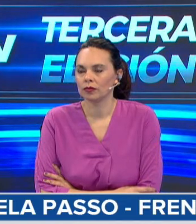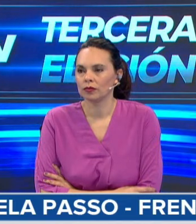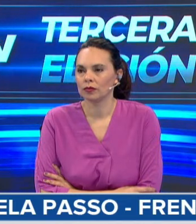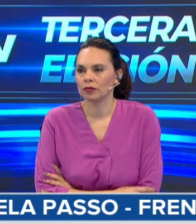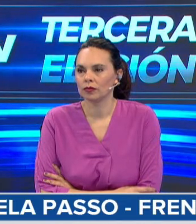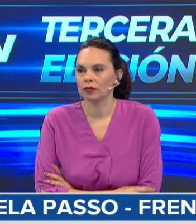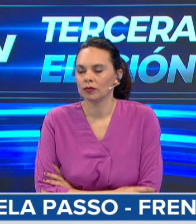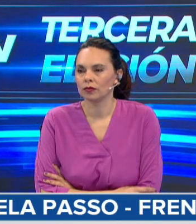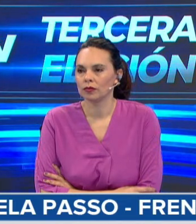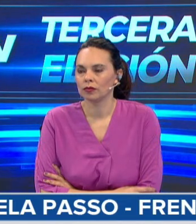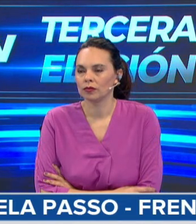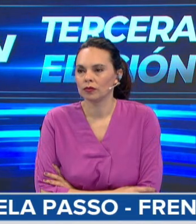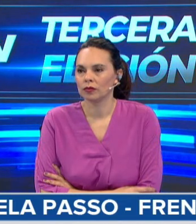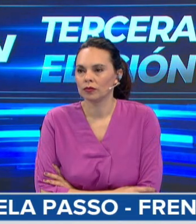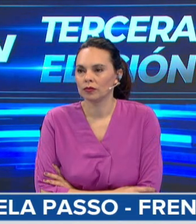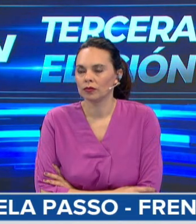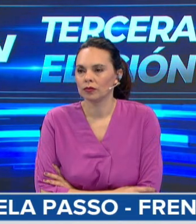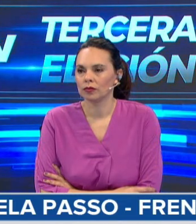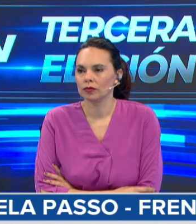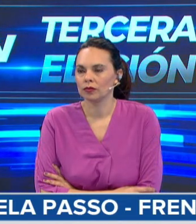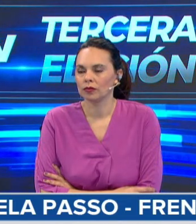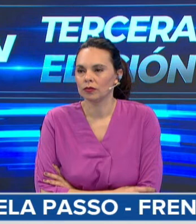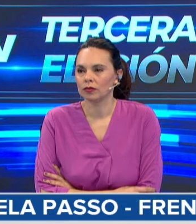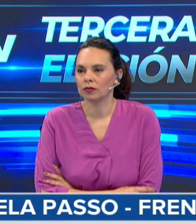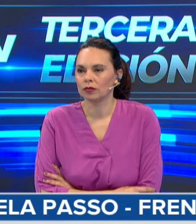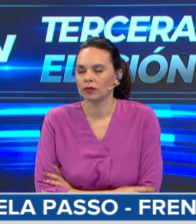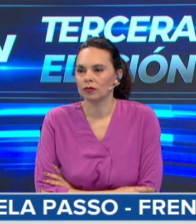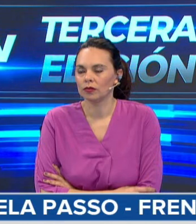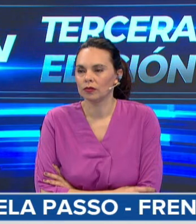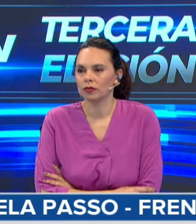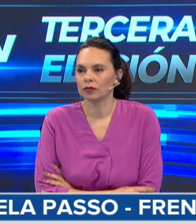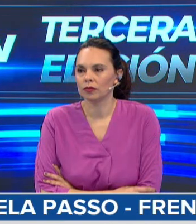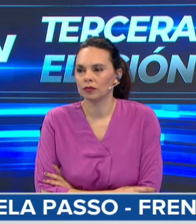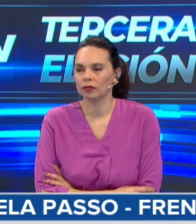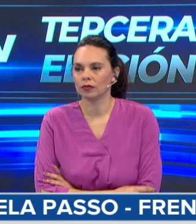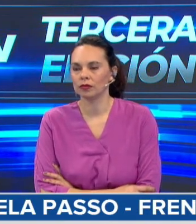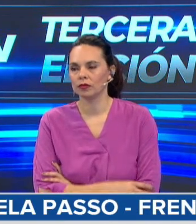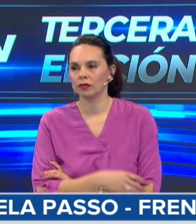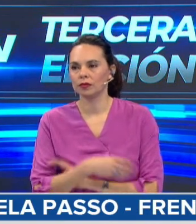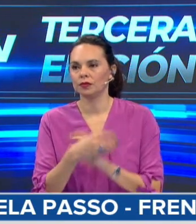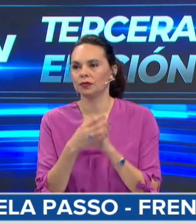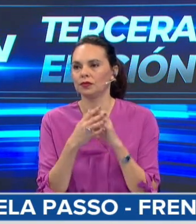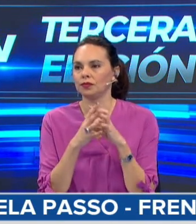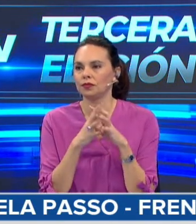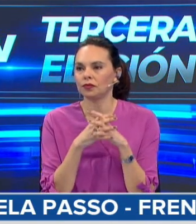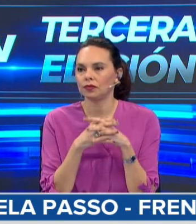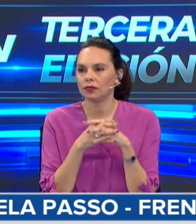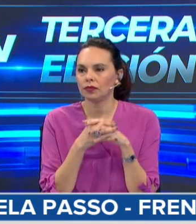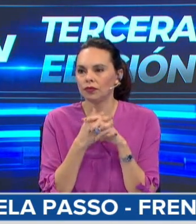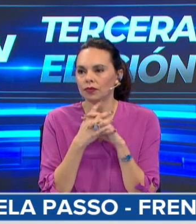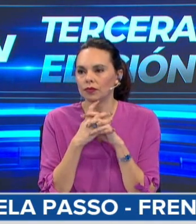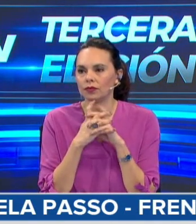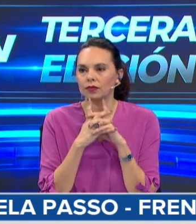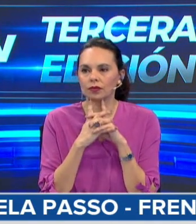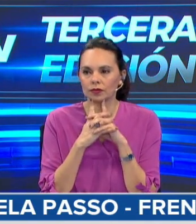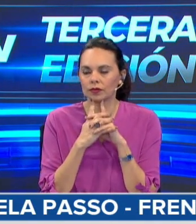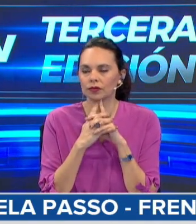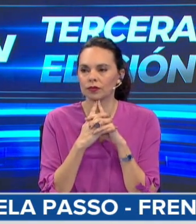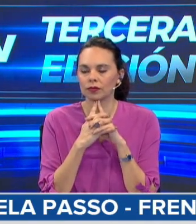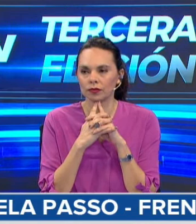poder dictaminar rápidamente este tema de trazabilidad de la pesca, que lo que hace es, por un lado, poner en